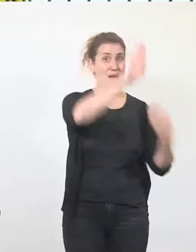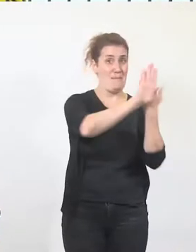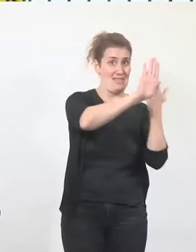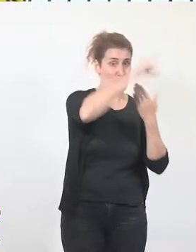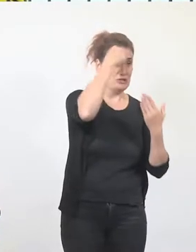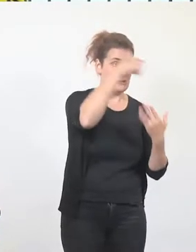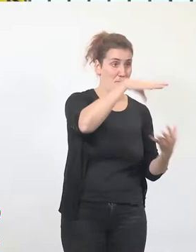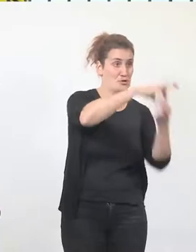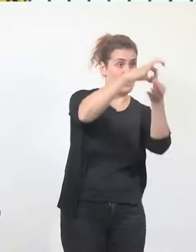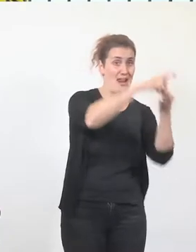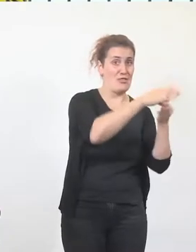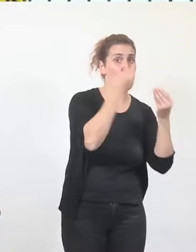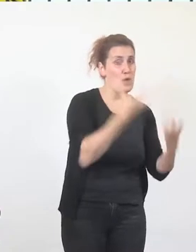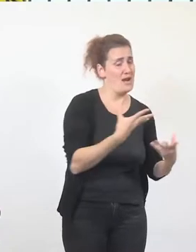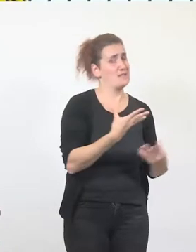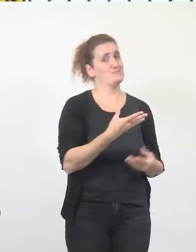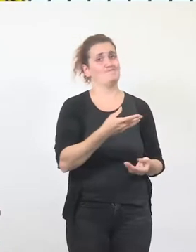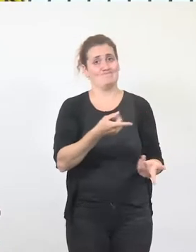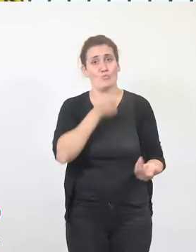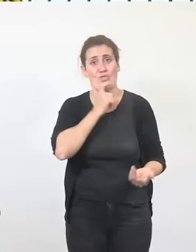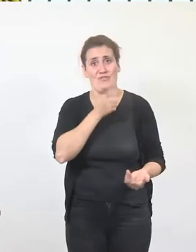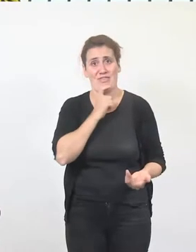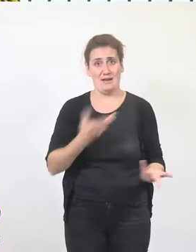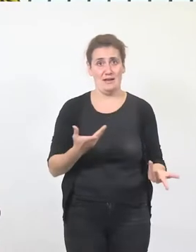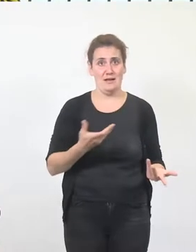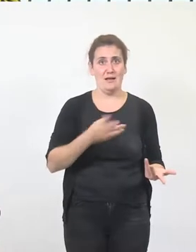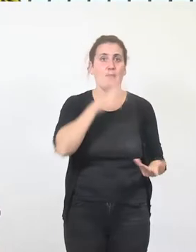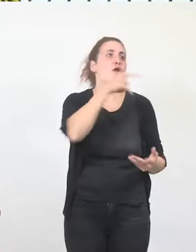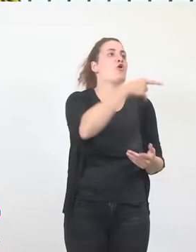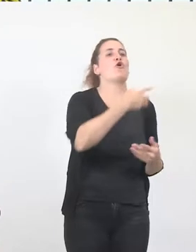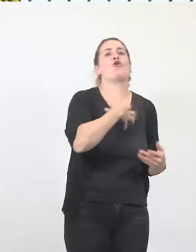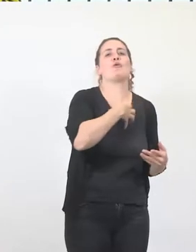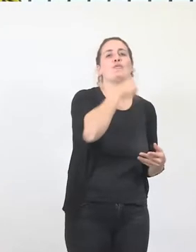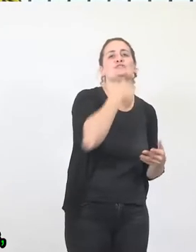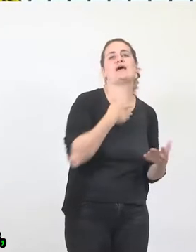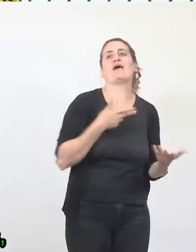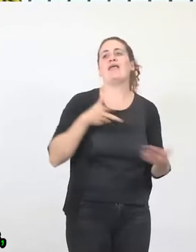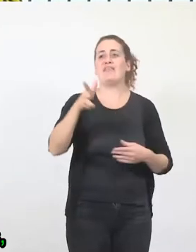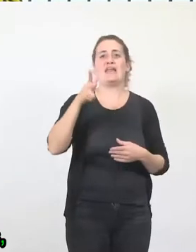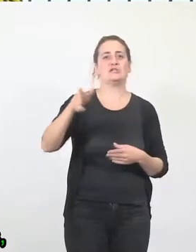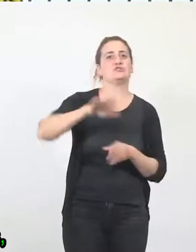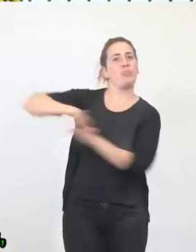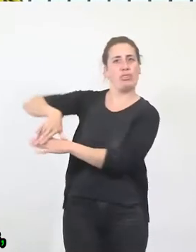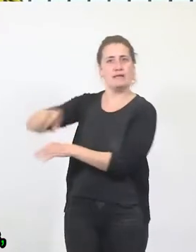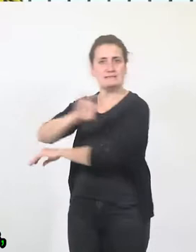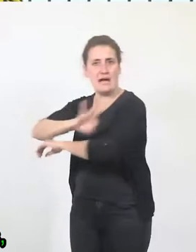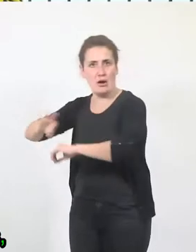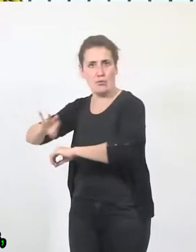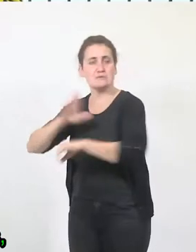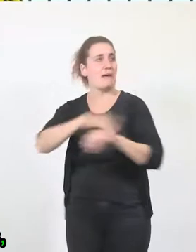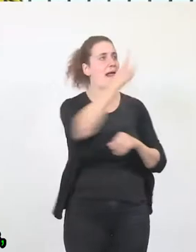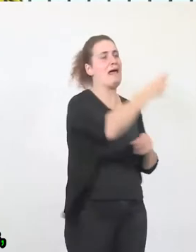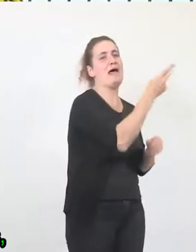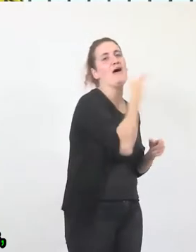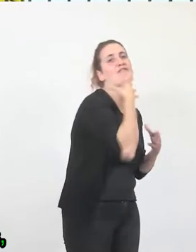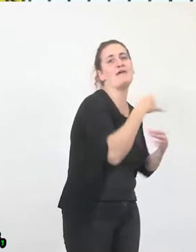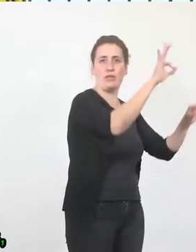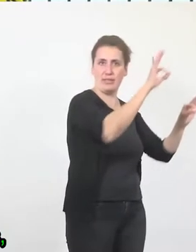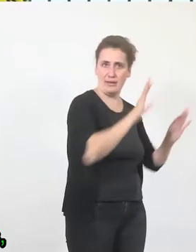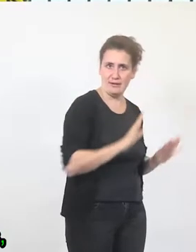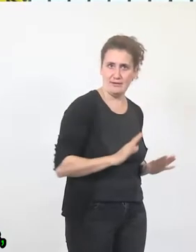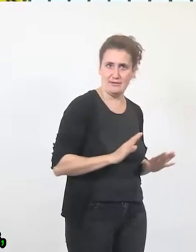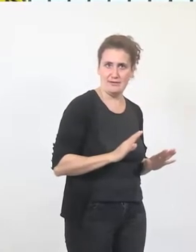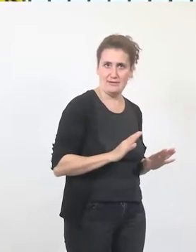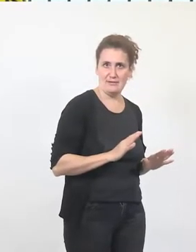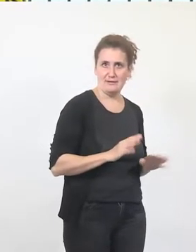haciendo todo eso pues a coste de los derechos de los saharauis. Y Y creo que se están haciendo también ajustes de los derechos de los